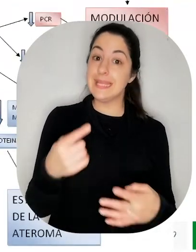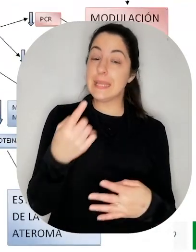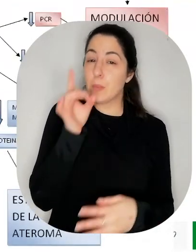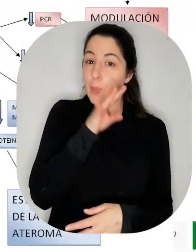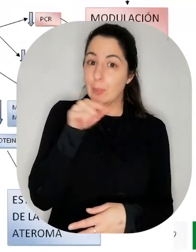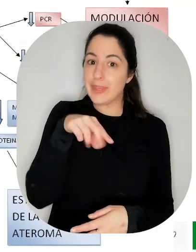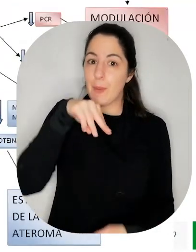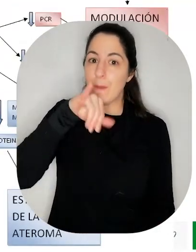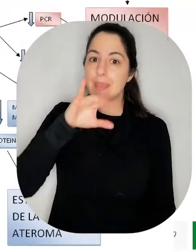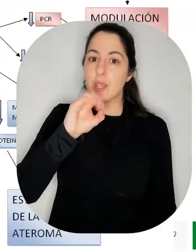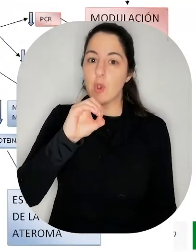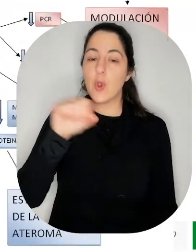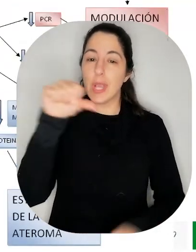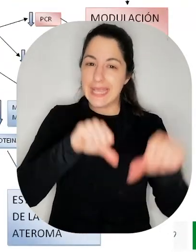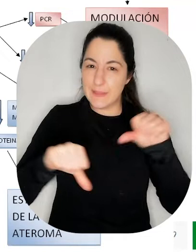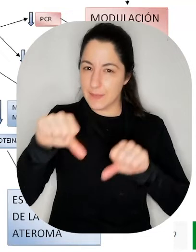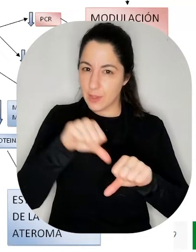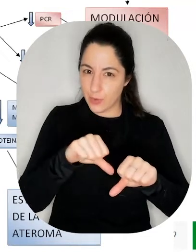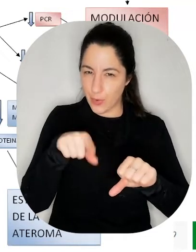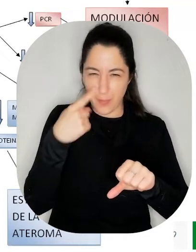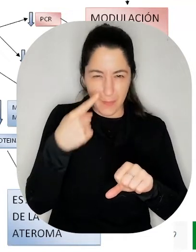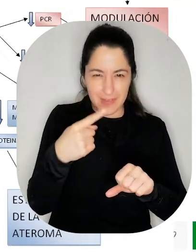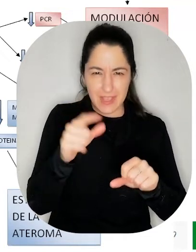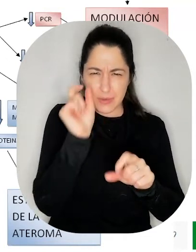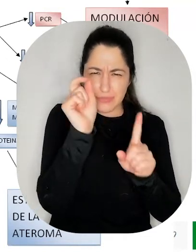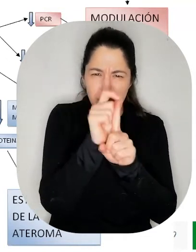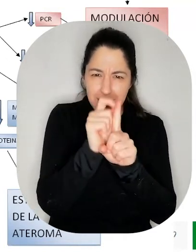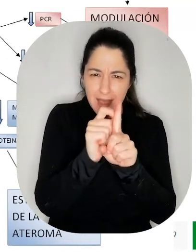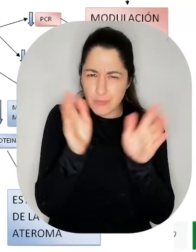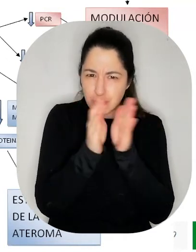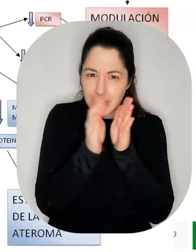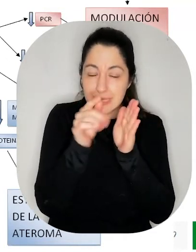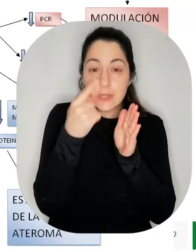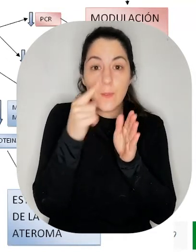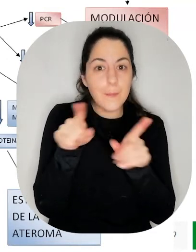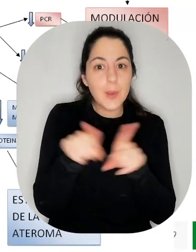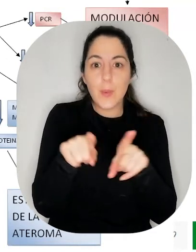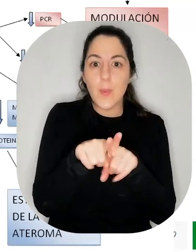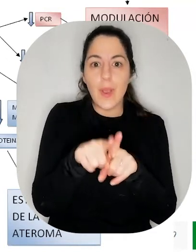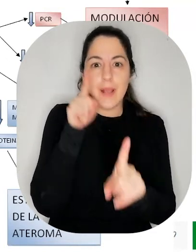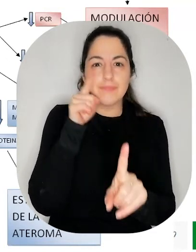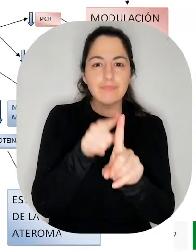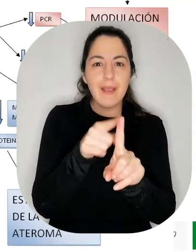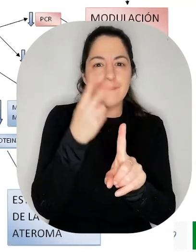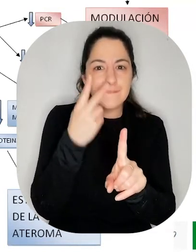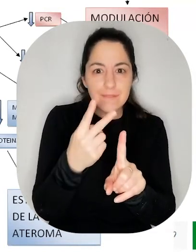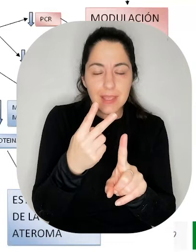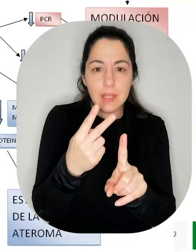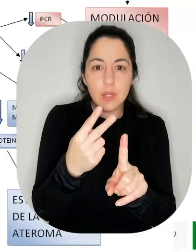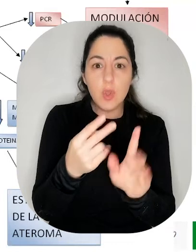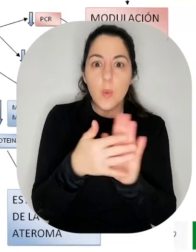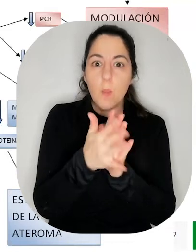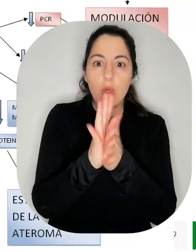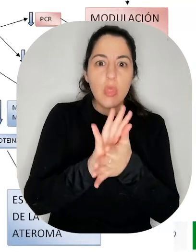Y los micoquímicos. Entonces aquí está esa imagen, que si bien no, están muy chiquititos todos los detalles como para verlo, la idea es